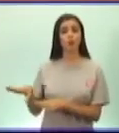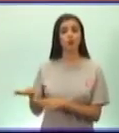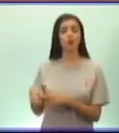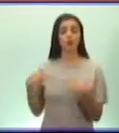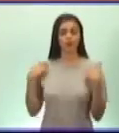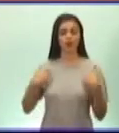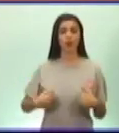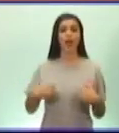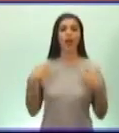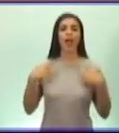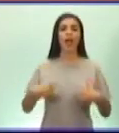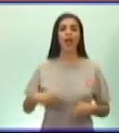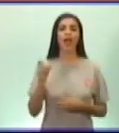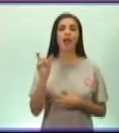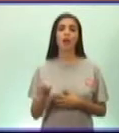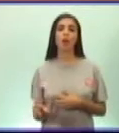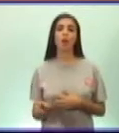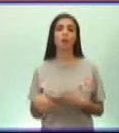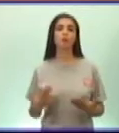organismo?